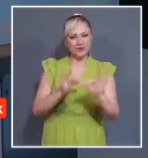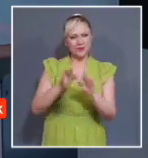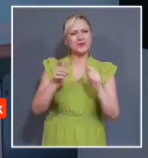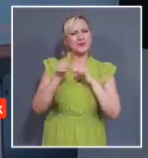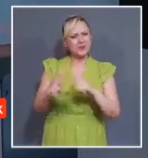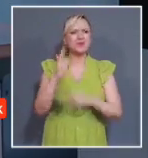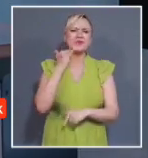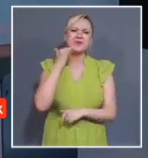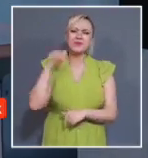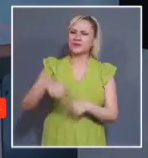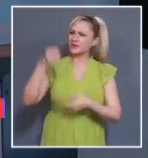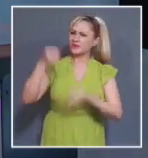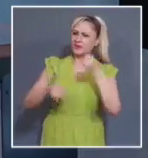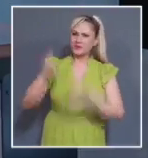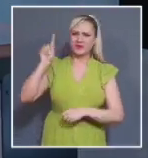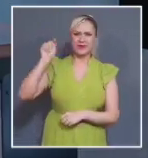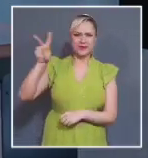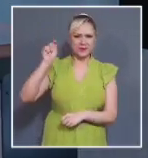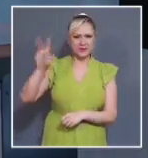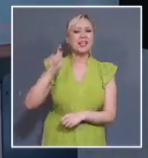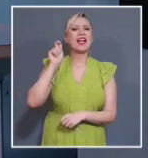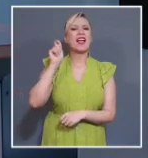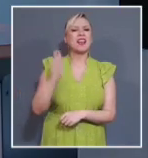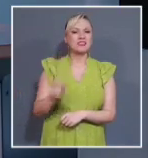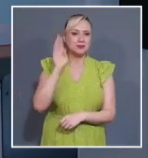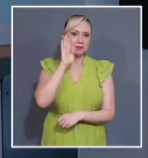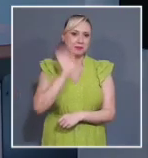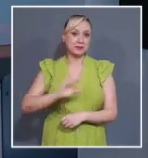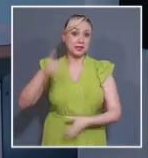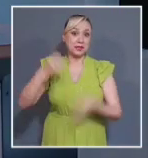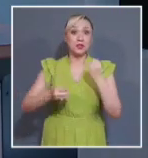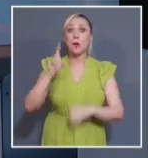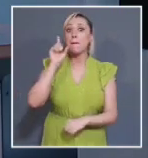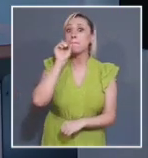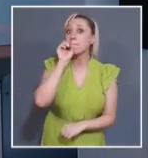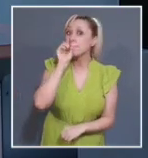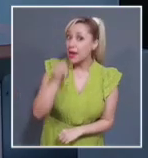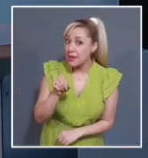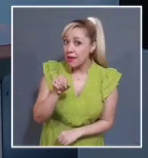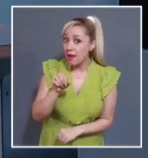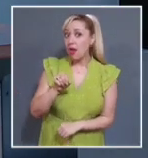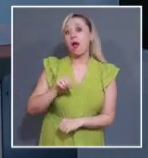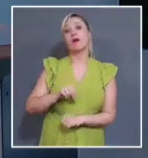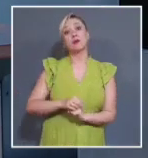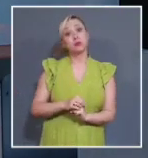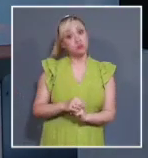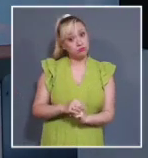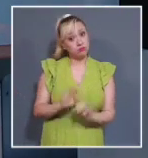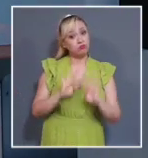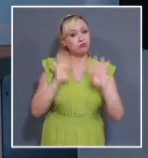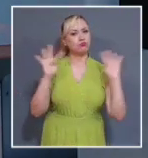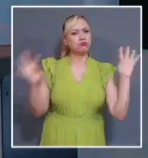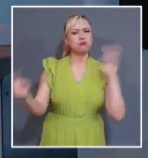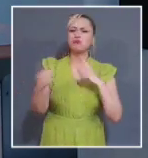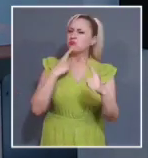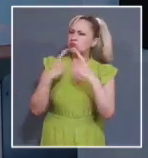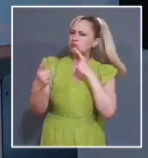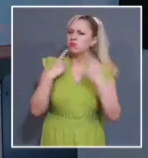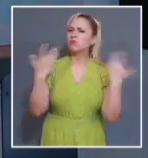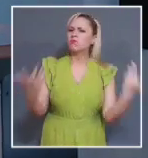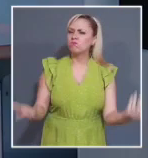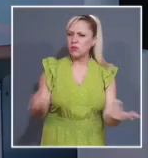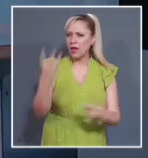Federación la sesión del Pleno de Ministros de este martes. En esta ocasión analizarán y en su caso resolverán 3 acciones